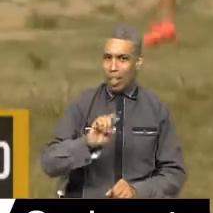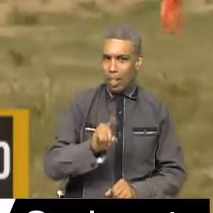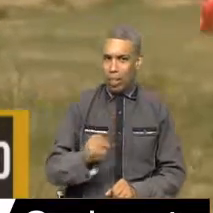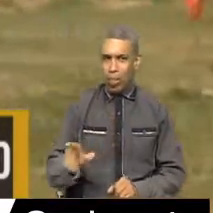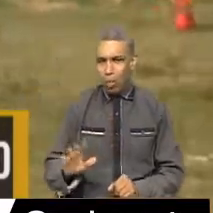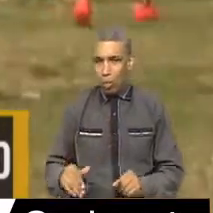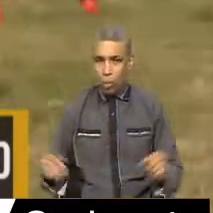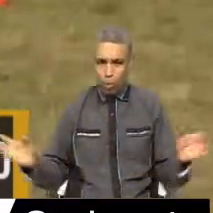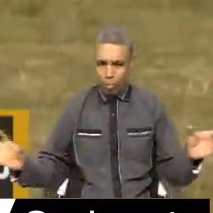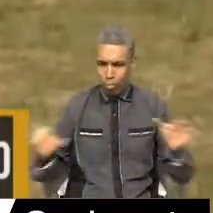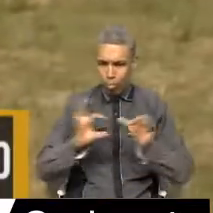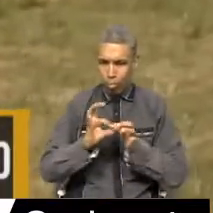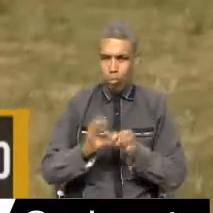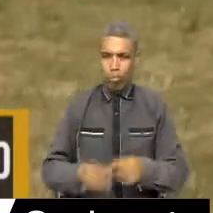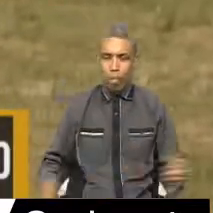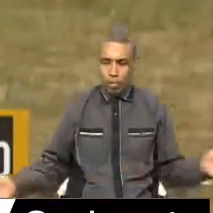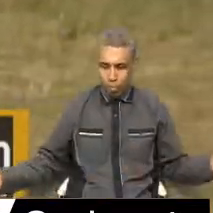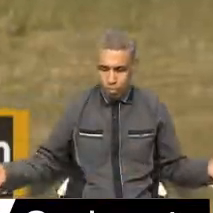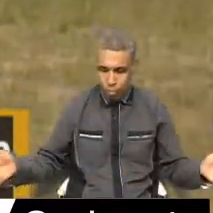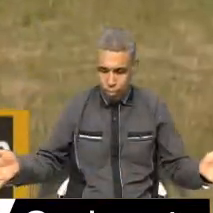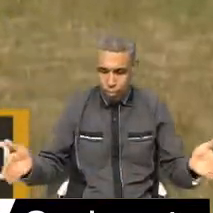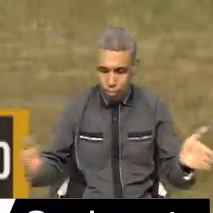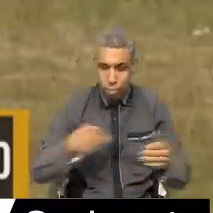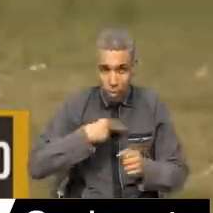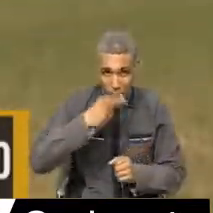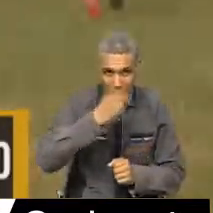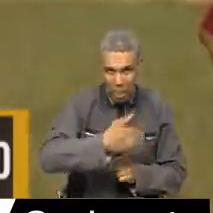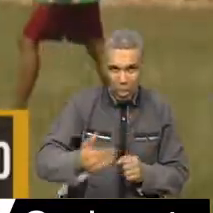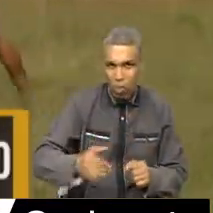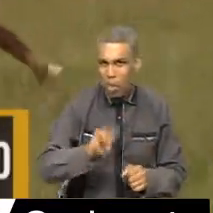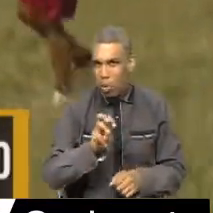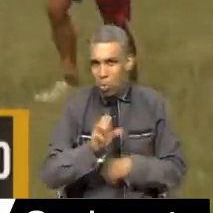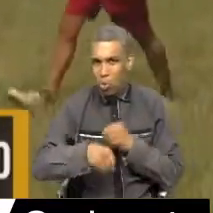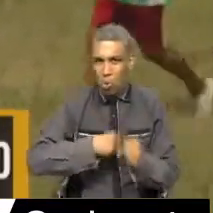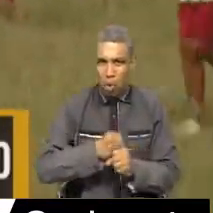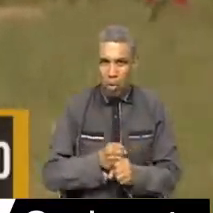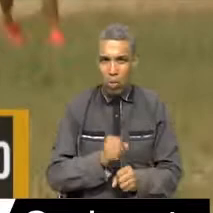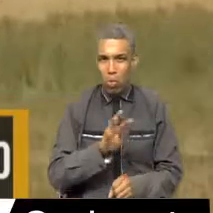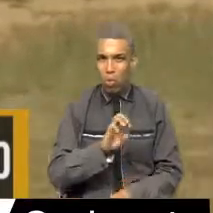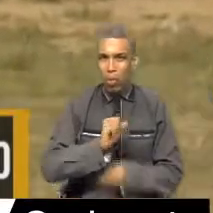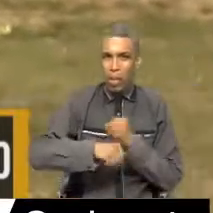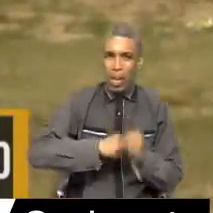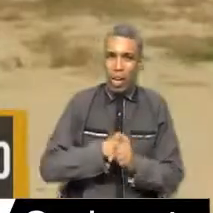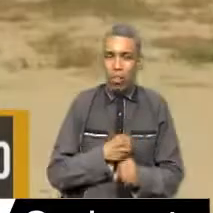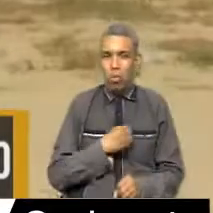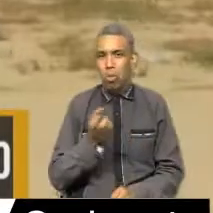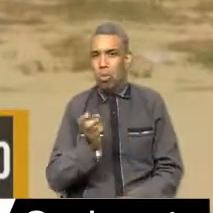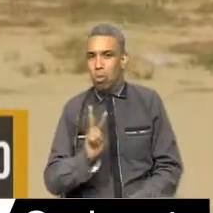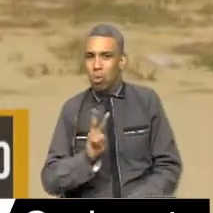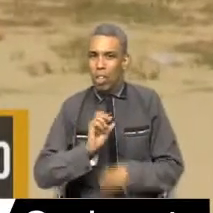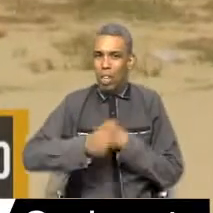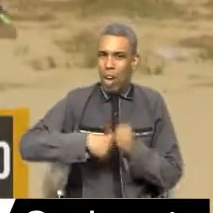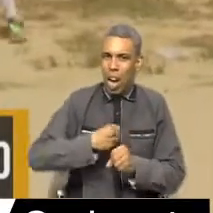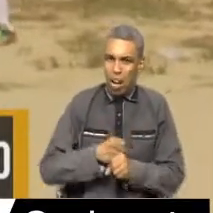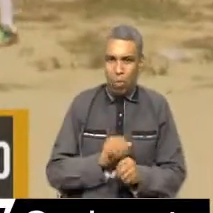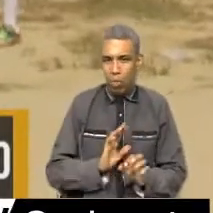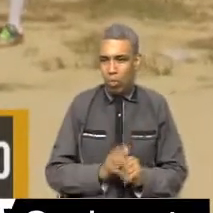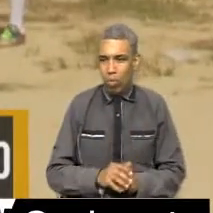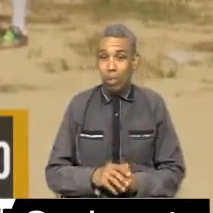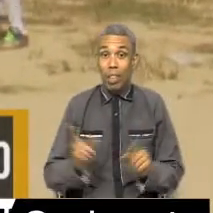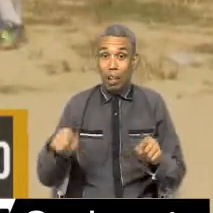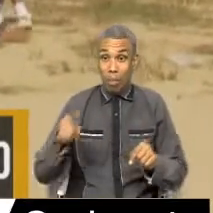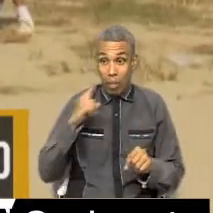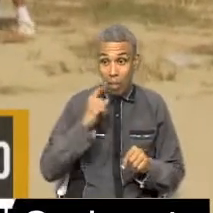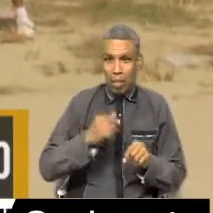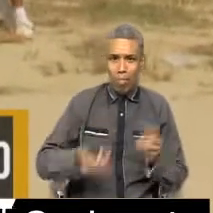a 15 años. Ellos están haciendo un compartir y también se les va a estar entregando más adelante pues un desayuno como gesto también de